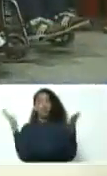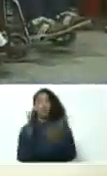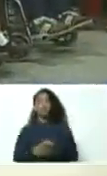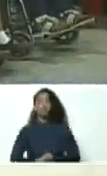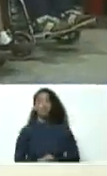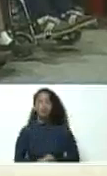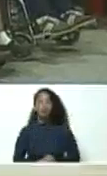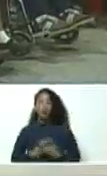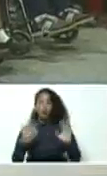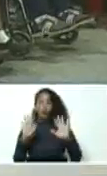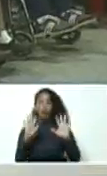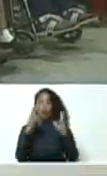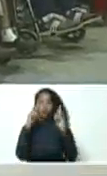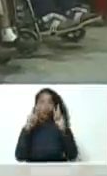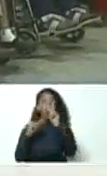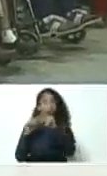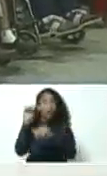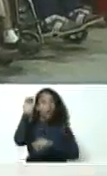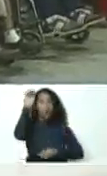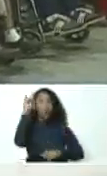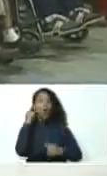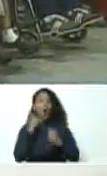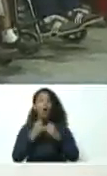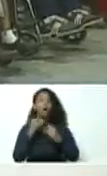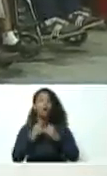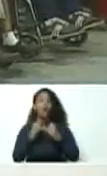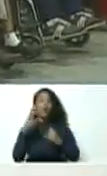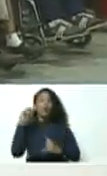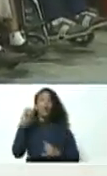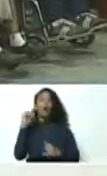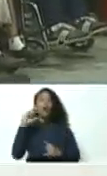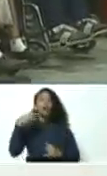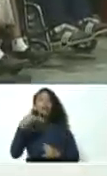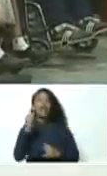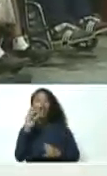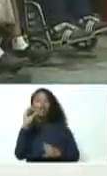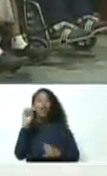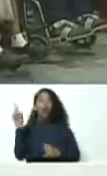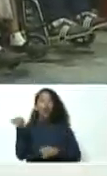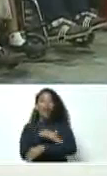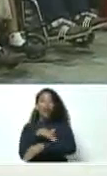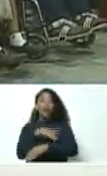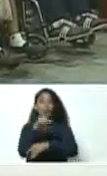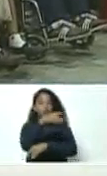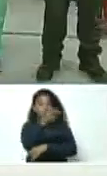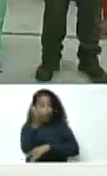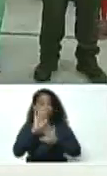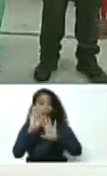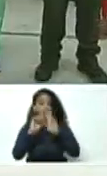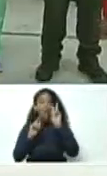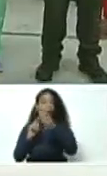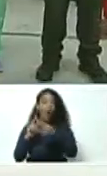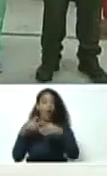Ya se verán los apellidotes de los Machados, ya lo verán en la calle, ya lo verán en